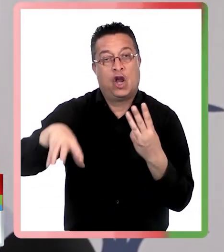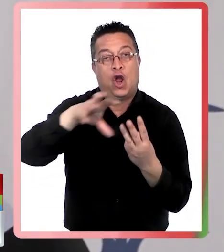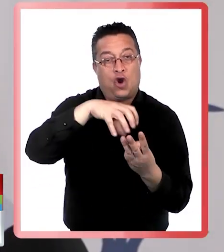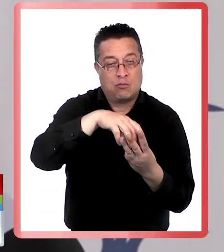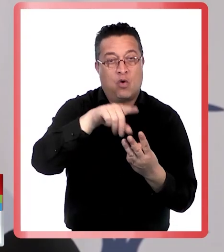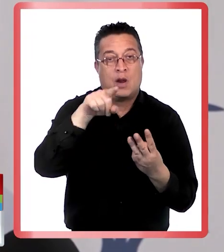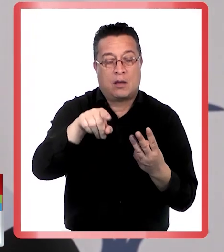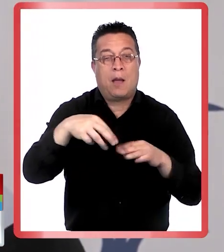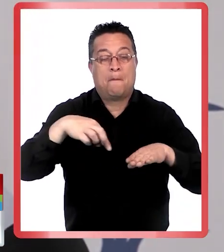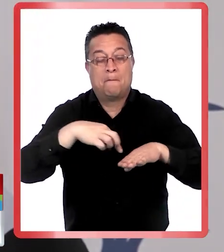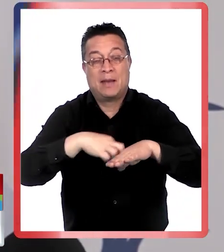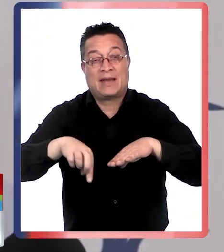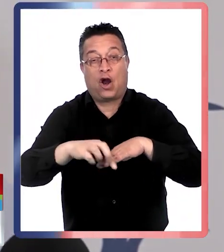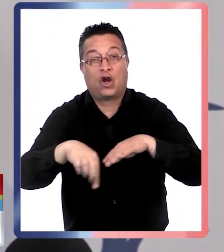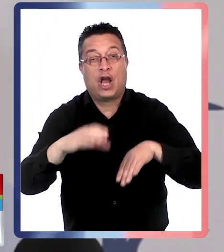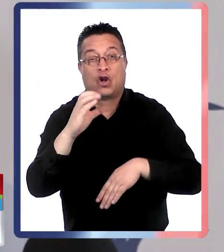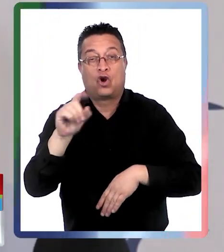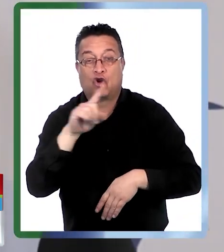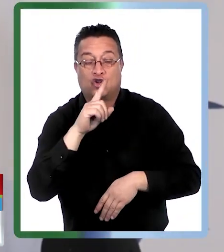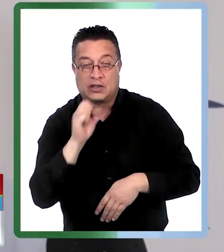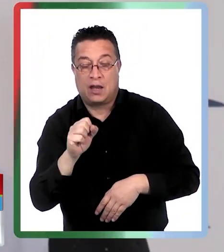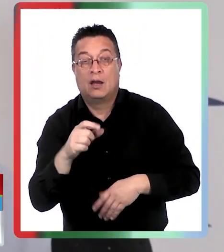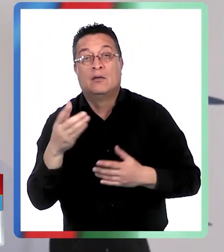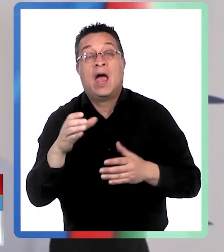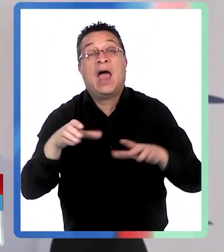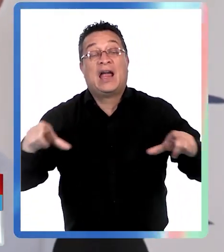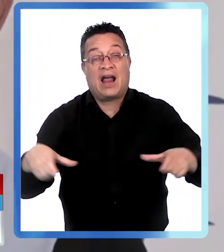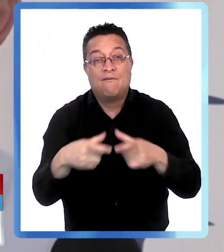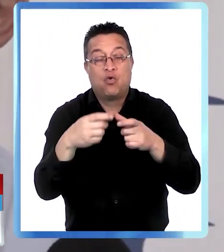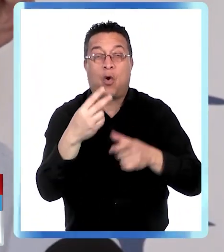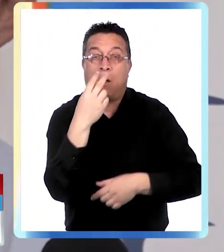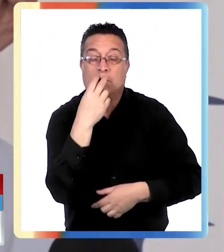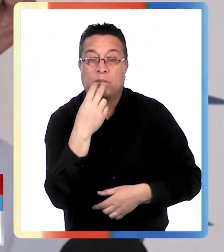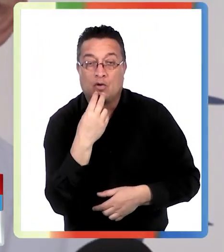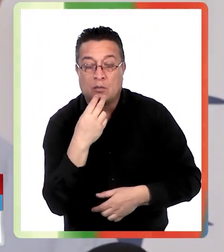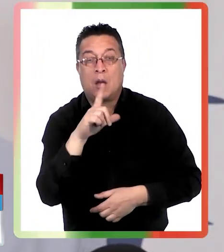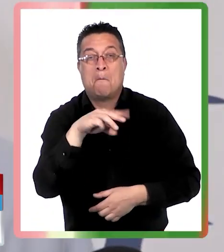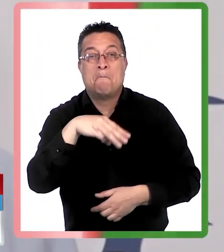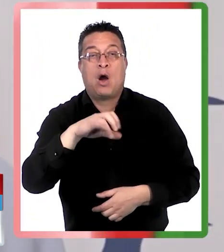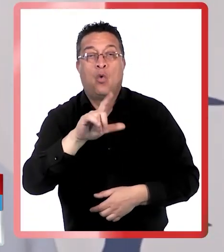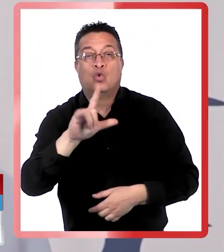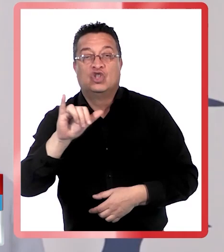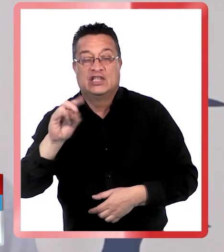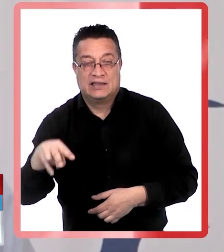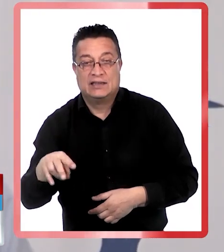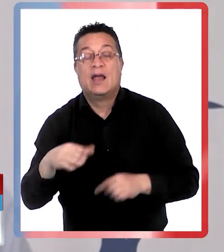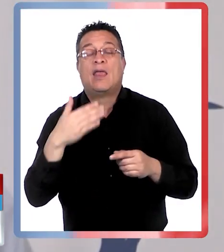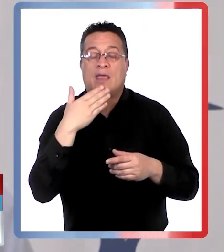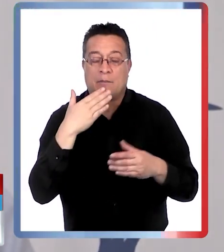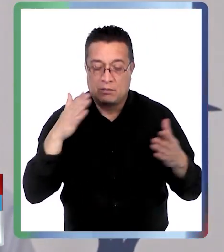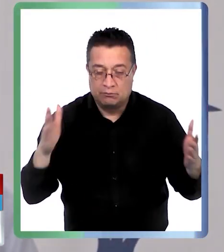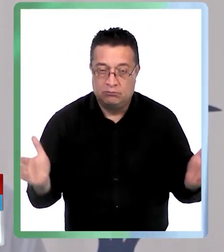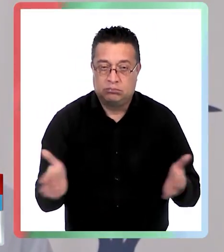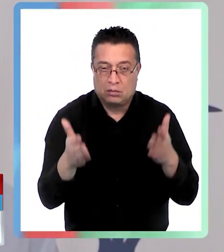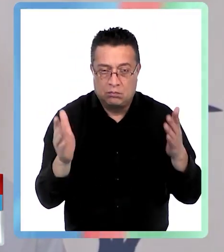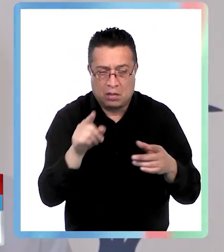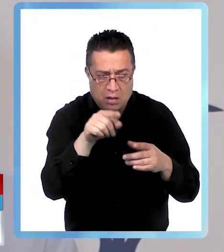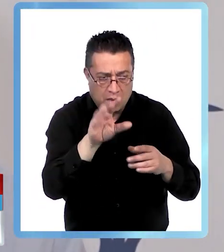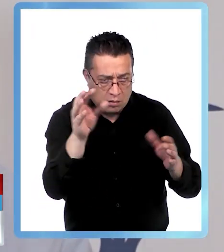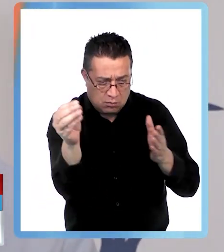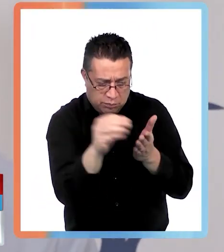la comuna de Patagonia Costa estamos hablando de calbuco puerto tomón y maí y vamos a recopilar y